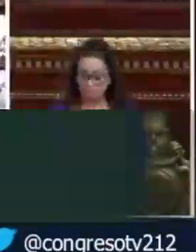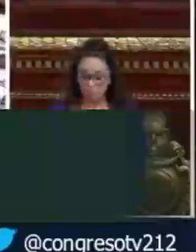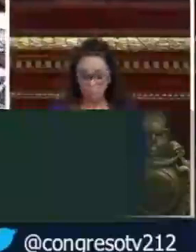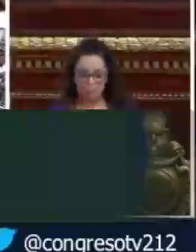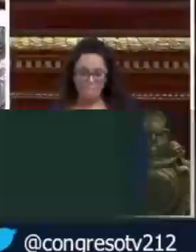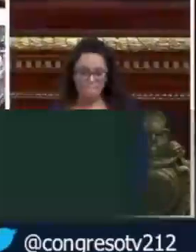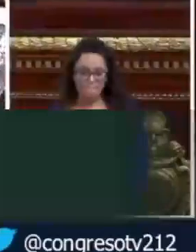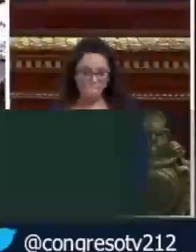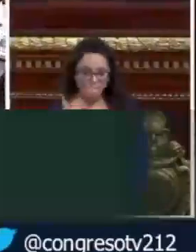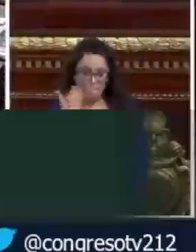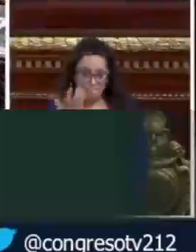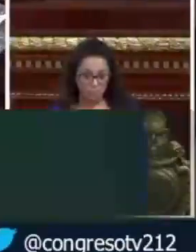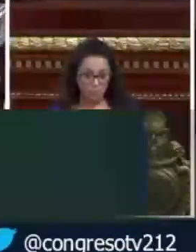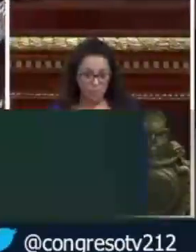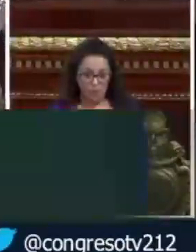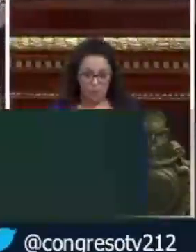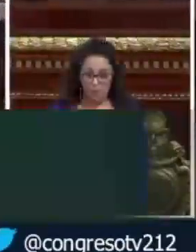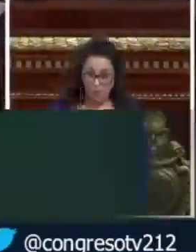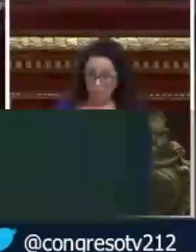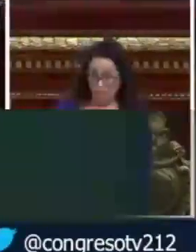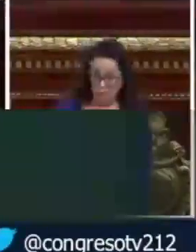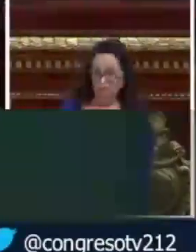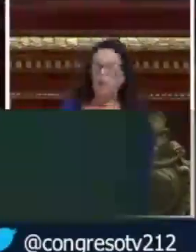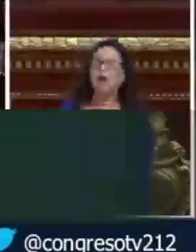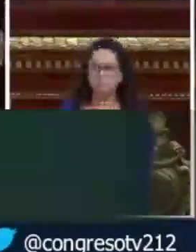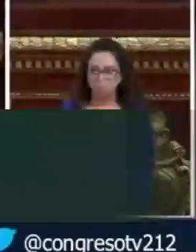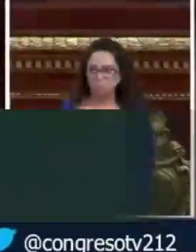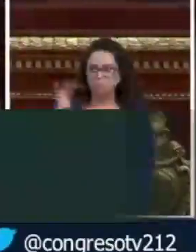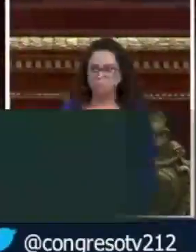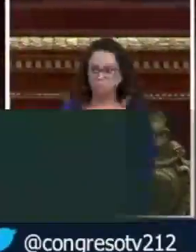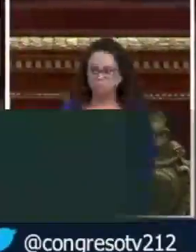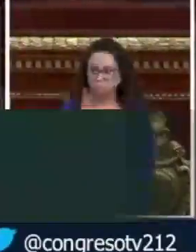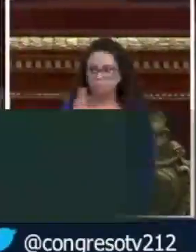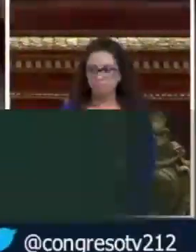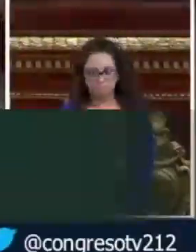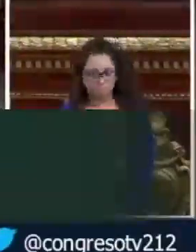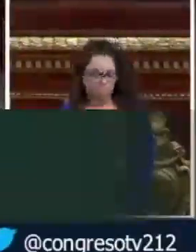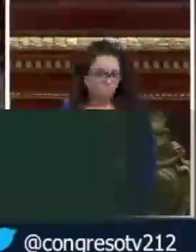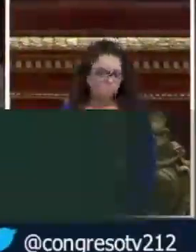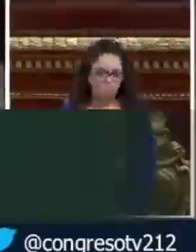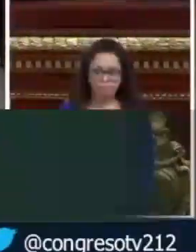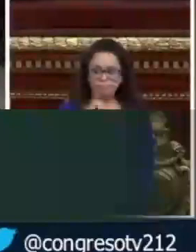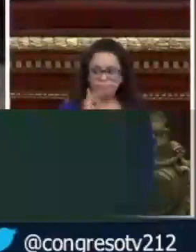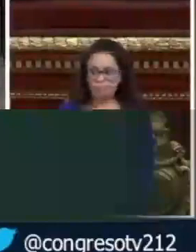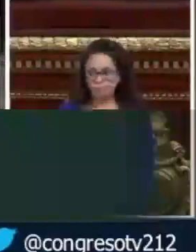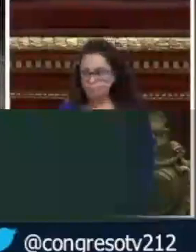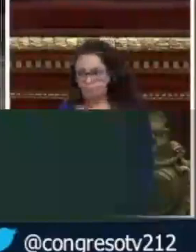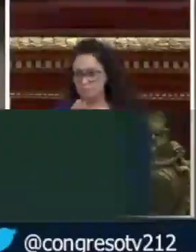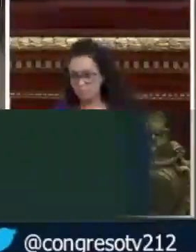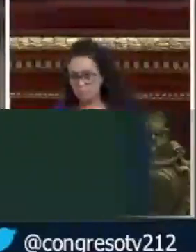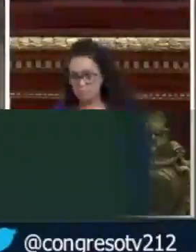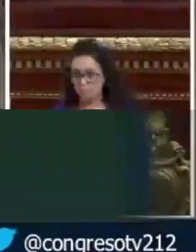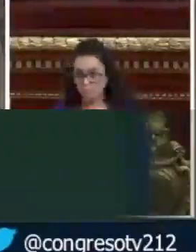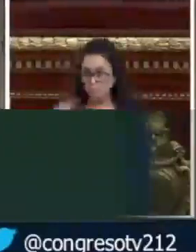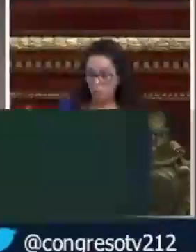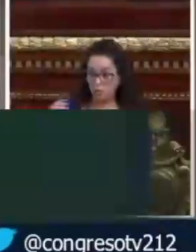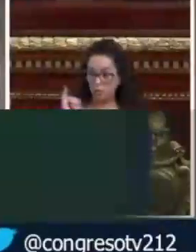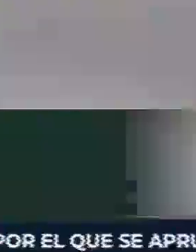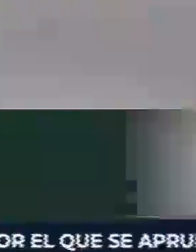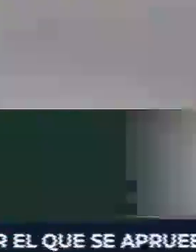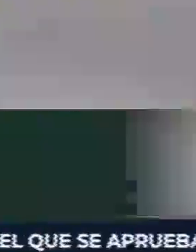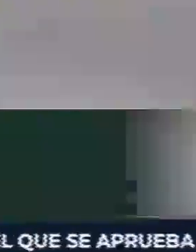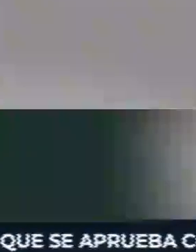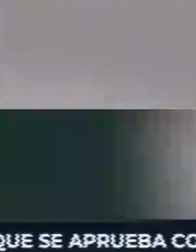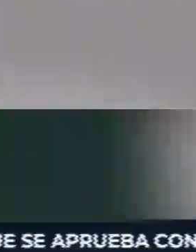las reservas respectivas, el Pleno de la Ciudad de México decidió dar su aval, aprobar también con 42 votos a